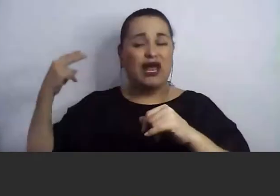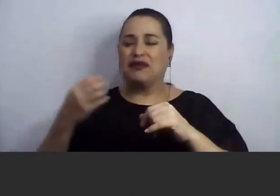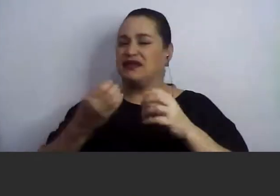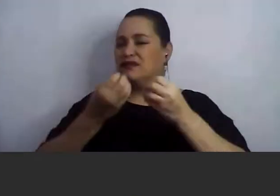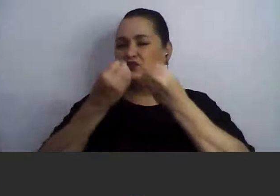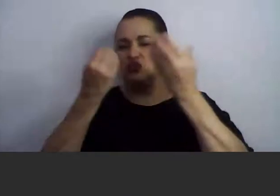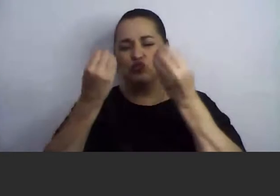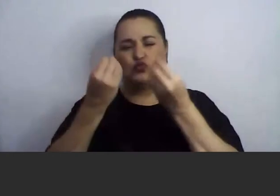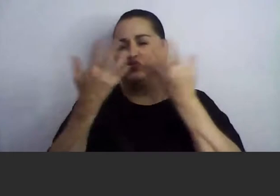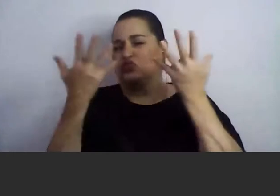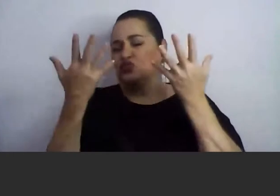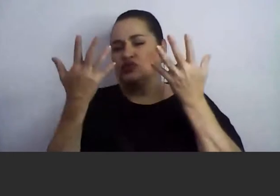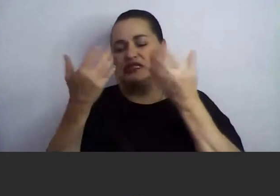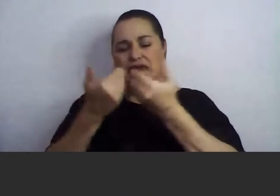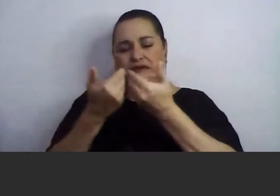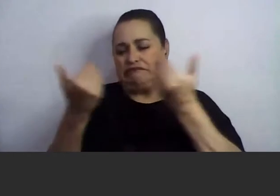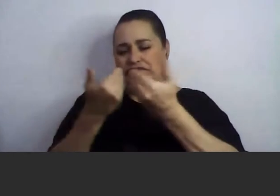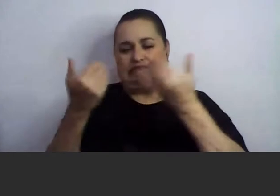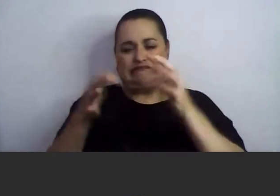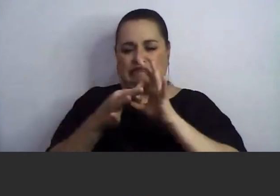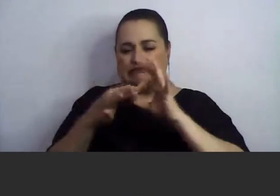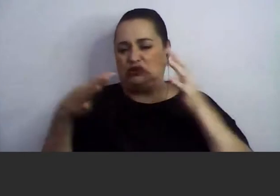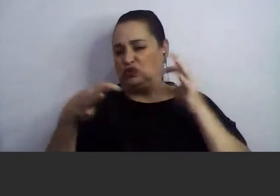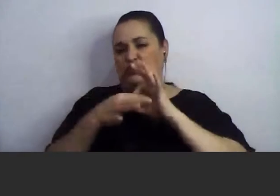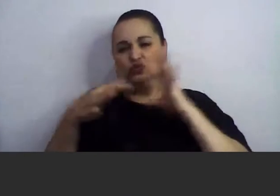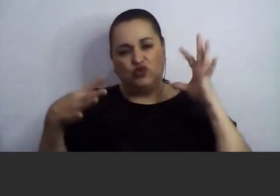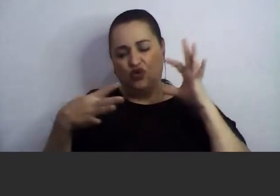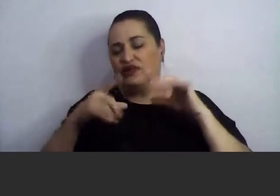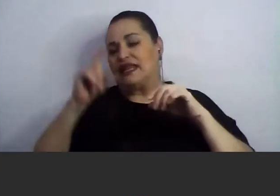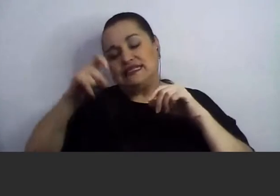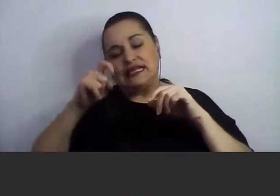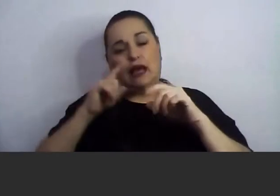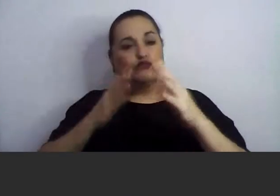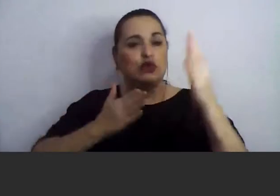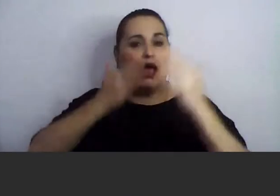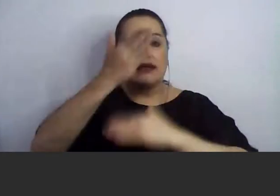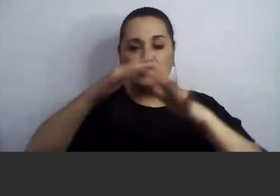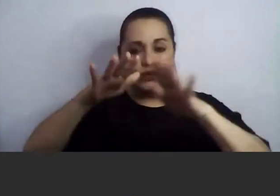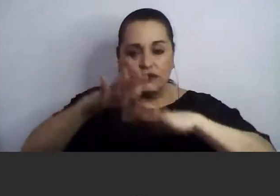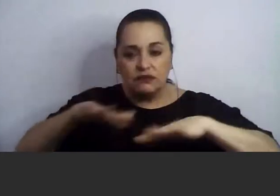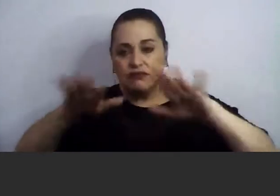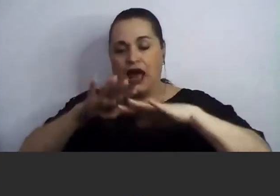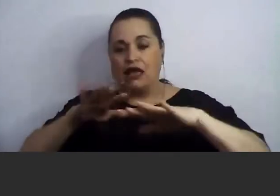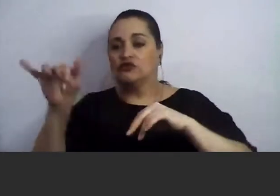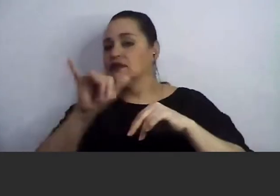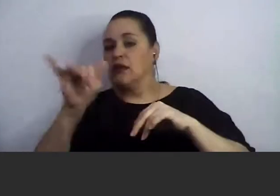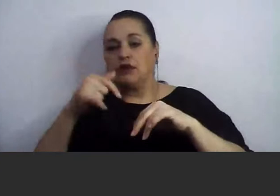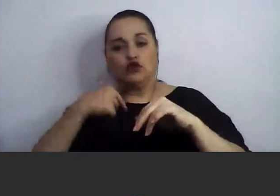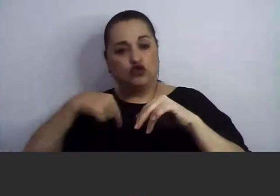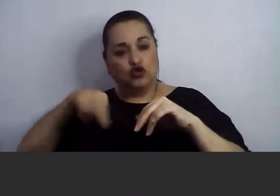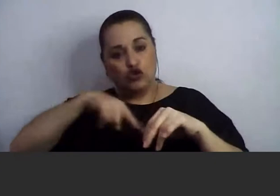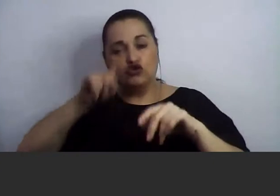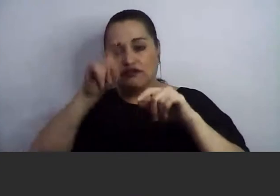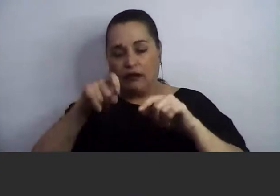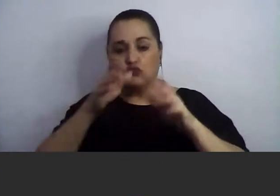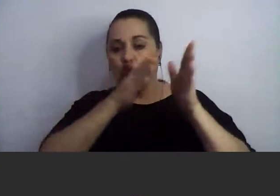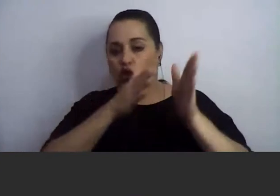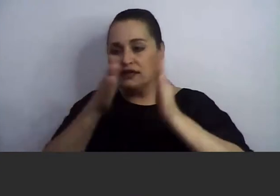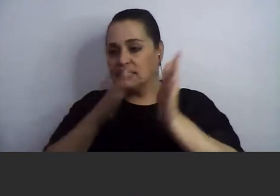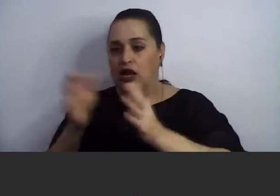desunión. Sí necesitamos acceso a los espacios, pero también nosotros debemos organizarnos